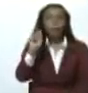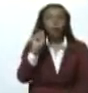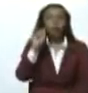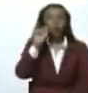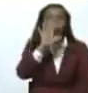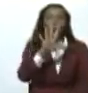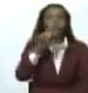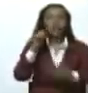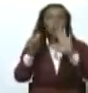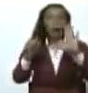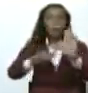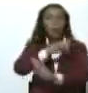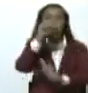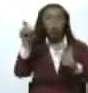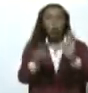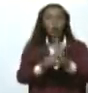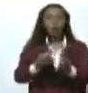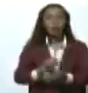42.56 del total.